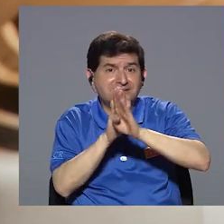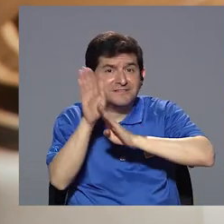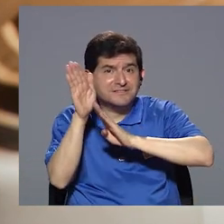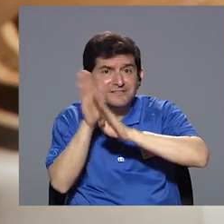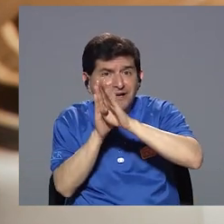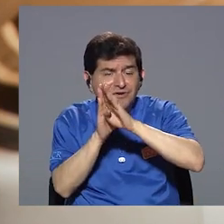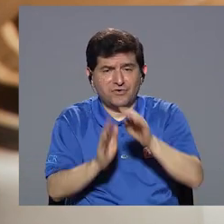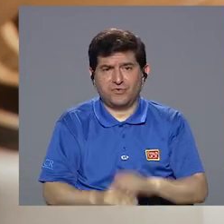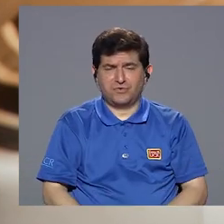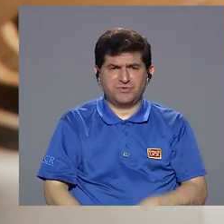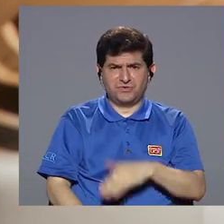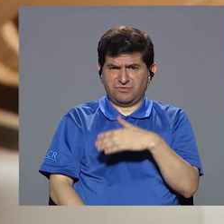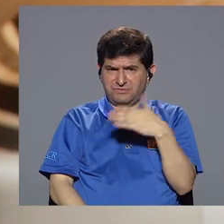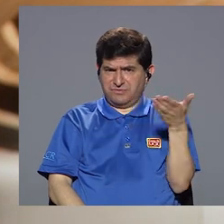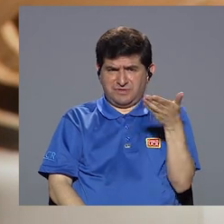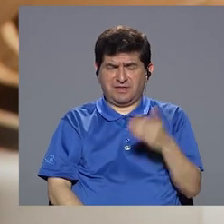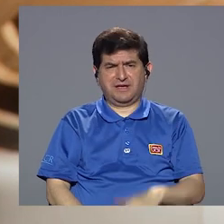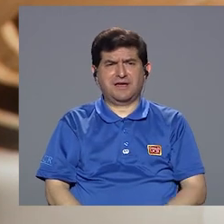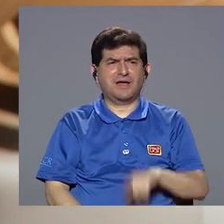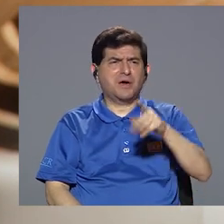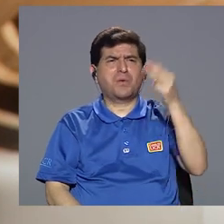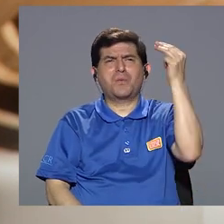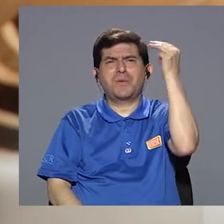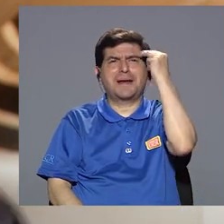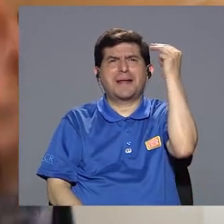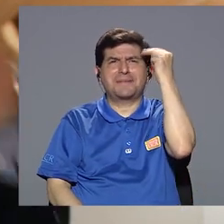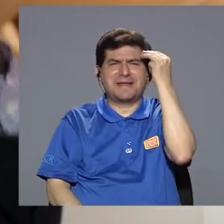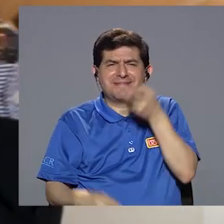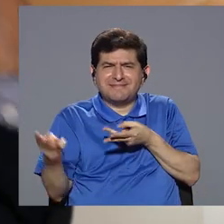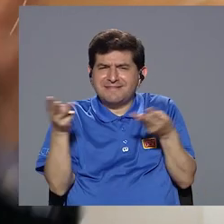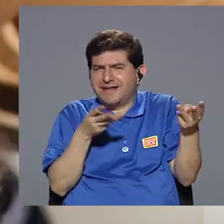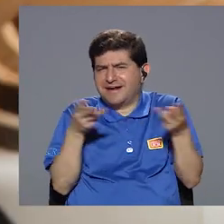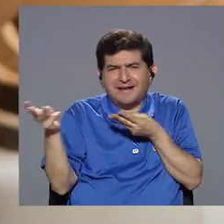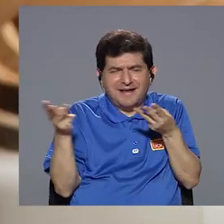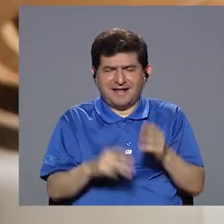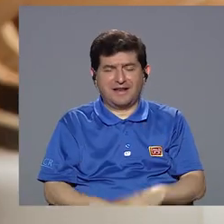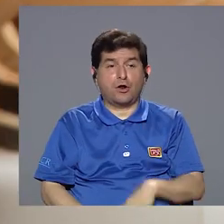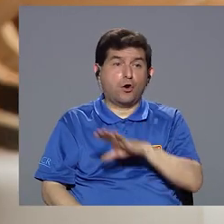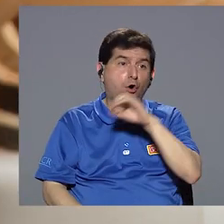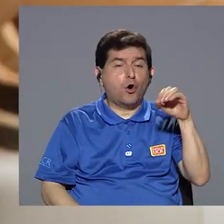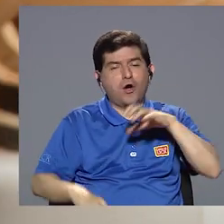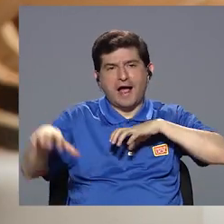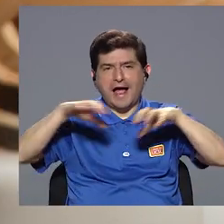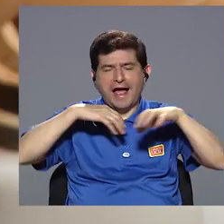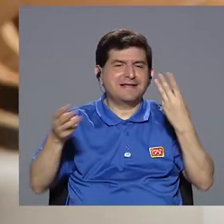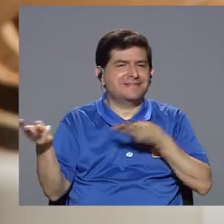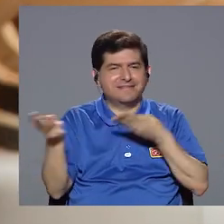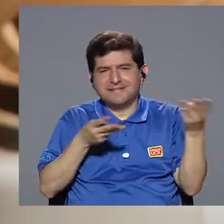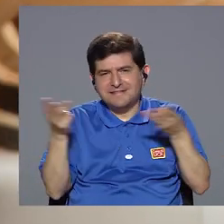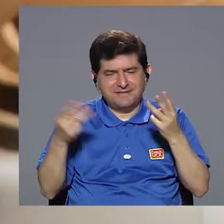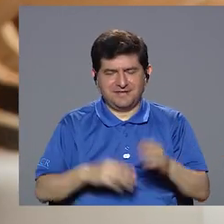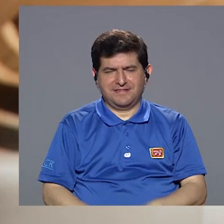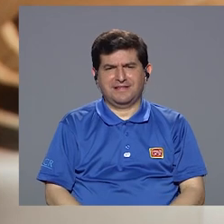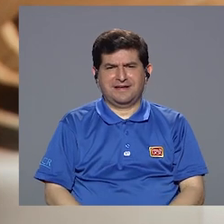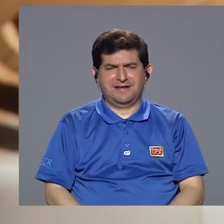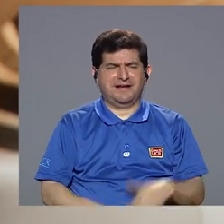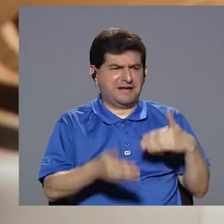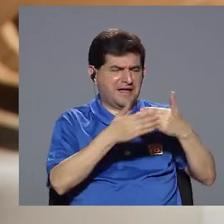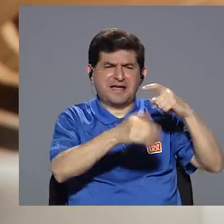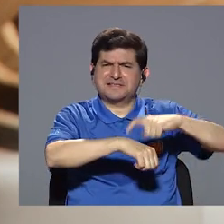el desarrollo de una mentalidad digamos mercantil o actividades mercantiles